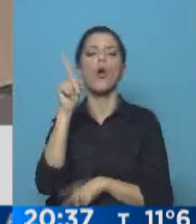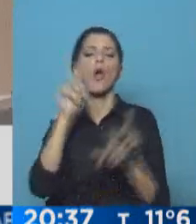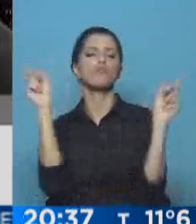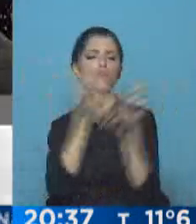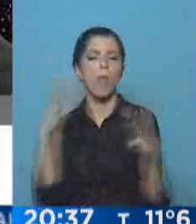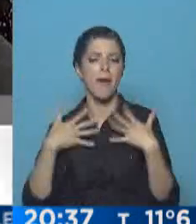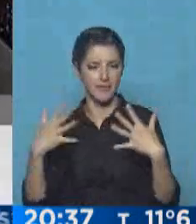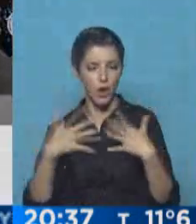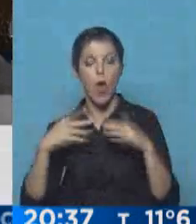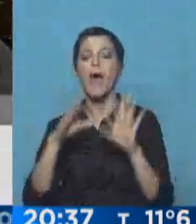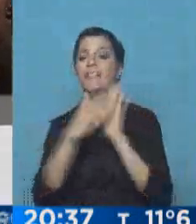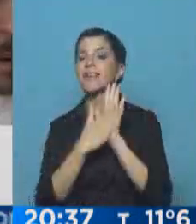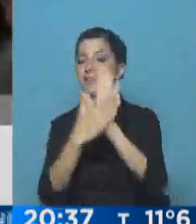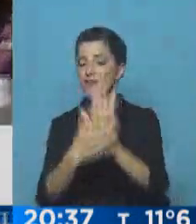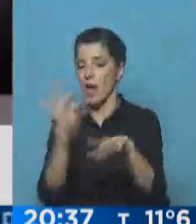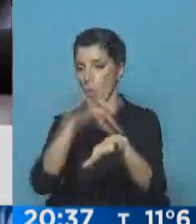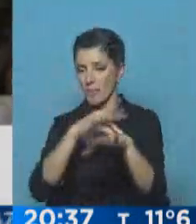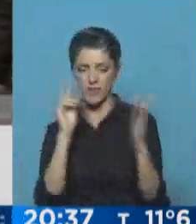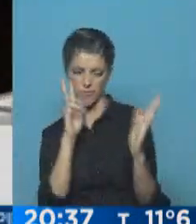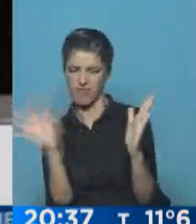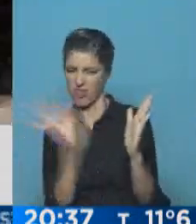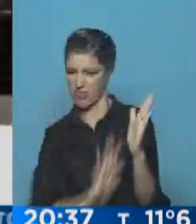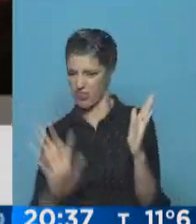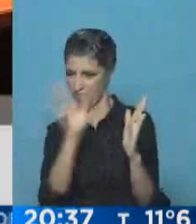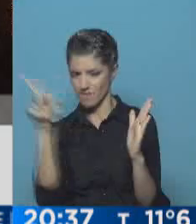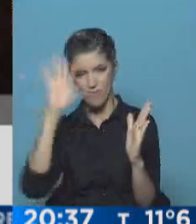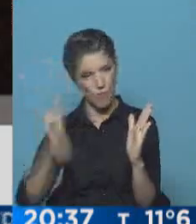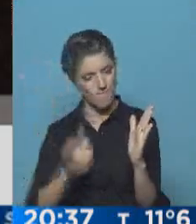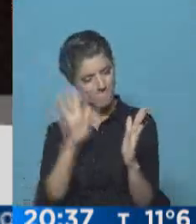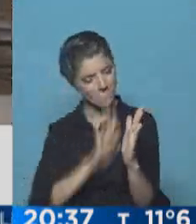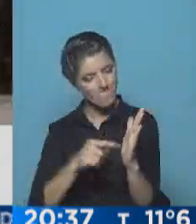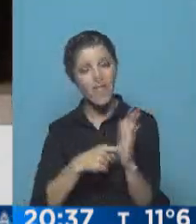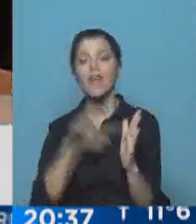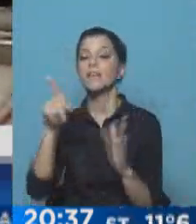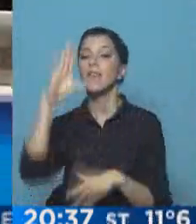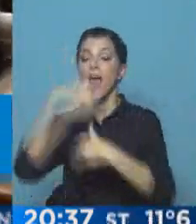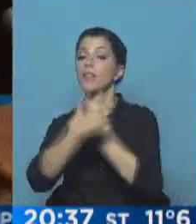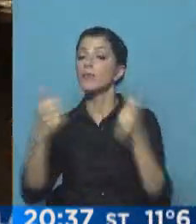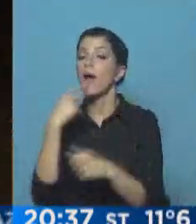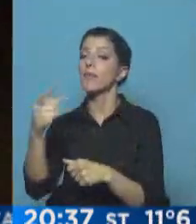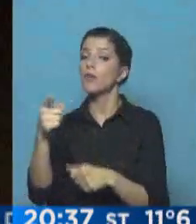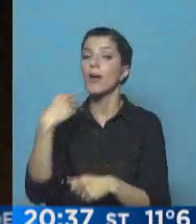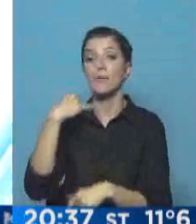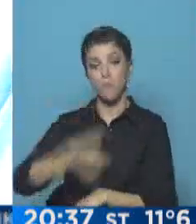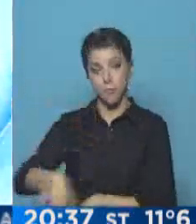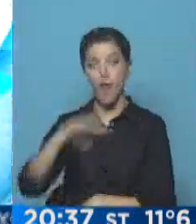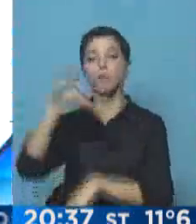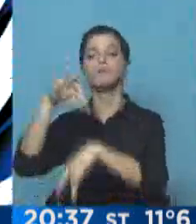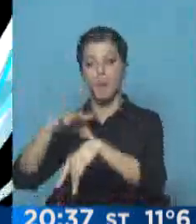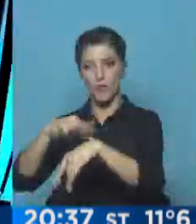salud con un certificado médico ilegible para los jueces. El tribunal ordenó que le realicen una pericia